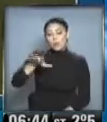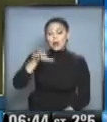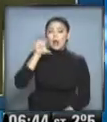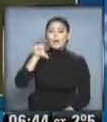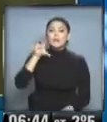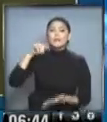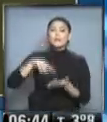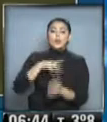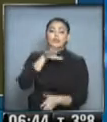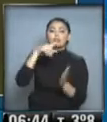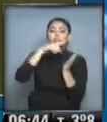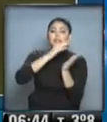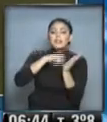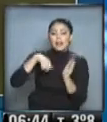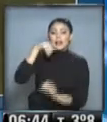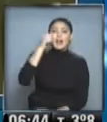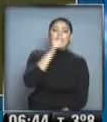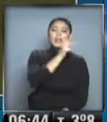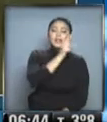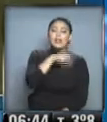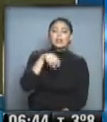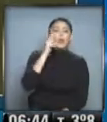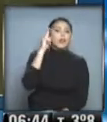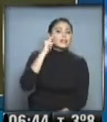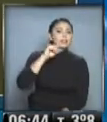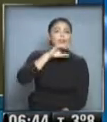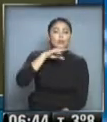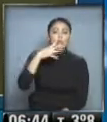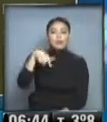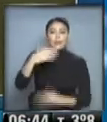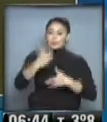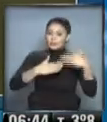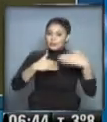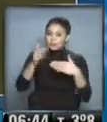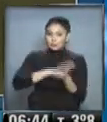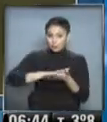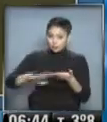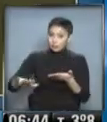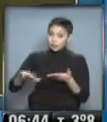zona de Bahía Blanca, kilómetro 954, hay obras de mantenimiento